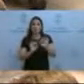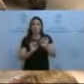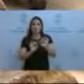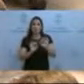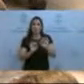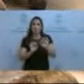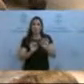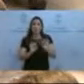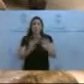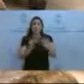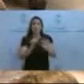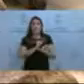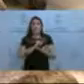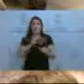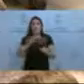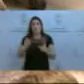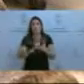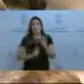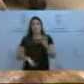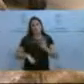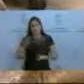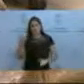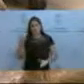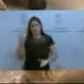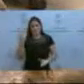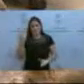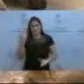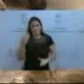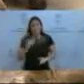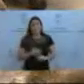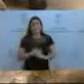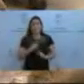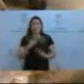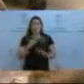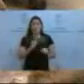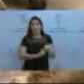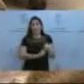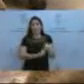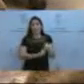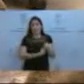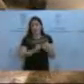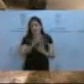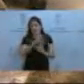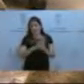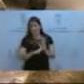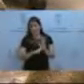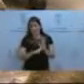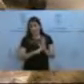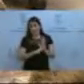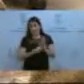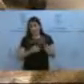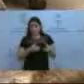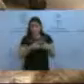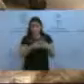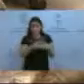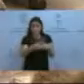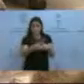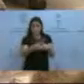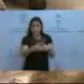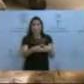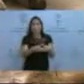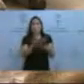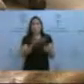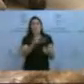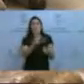12 meses en situación de desempleo. Estas características, estos parámetros, permitirán justificar lo que a